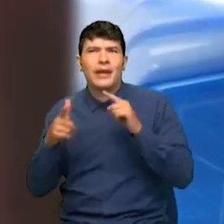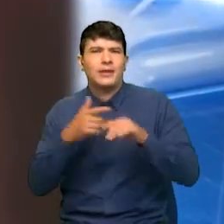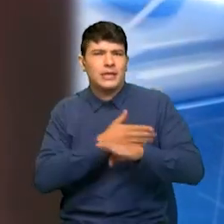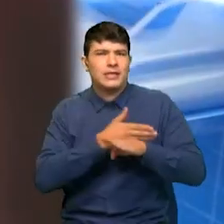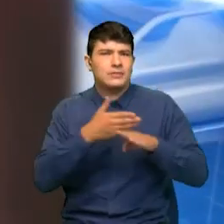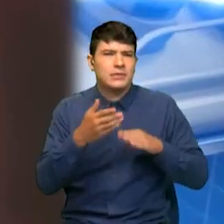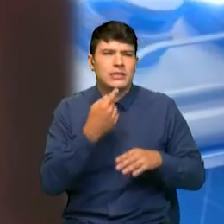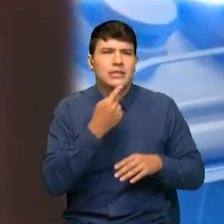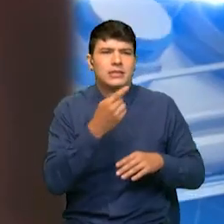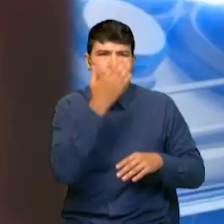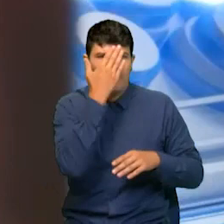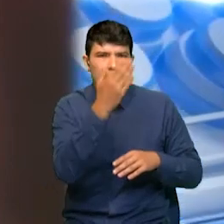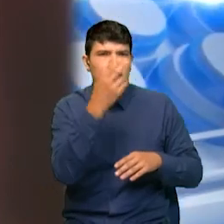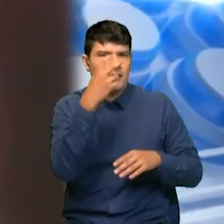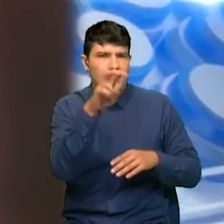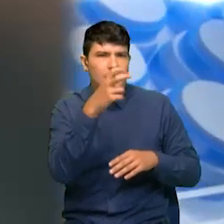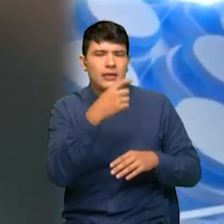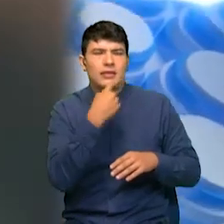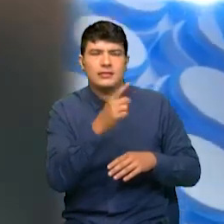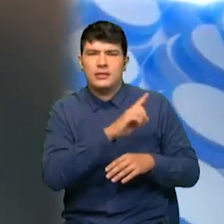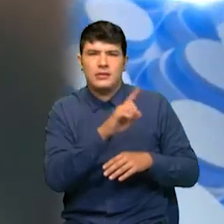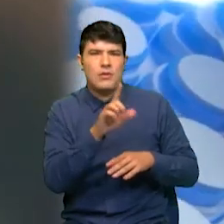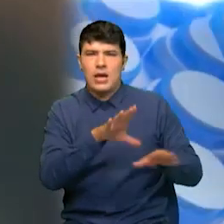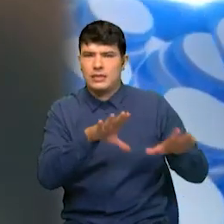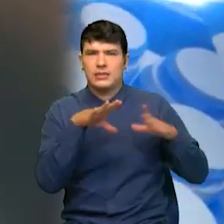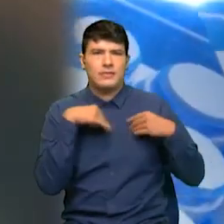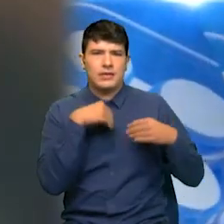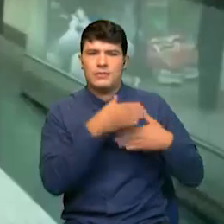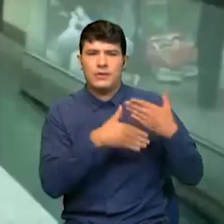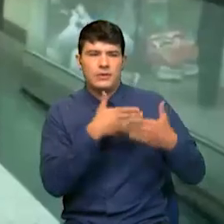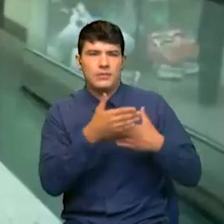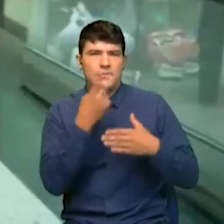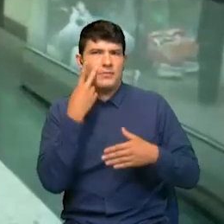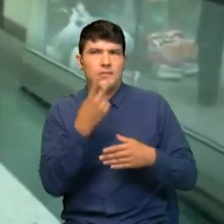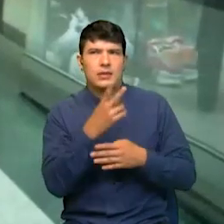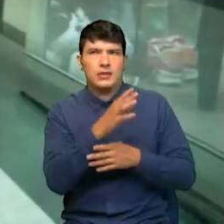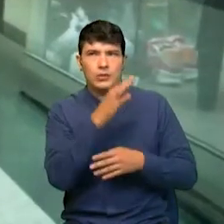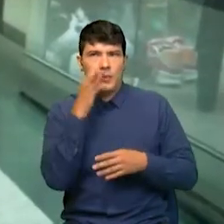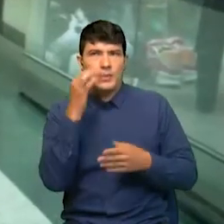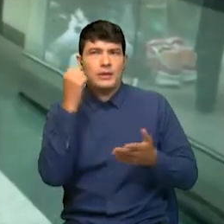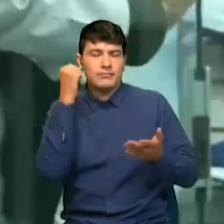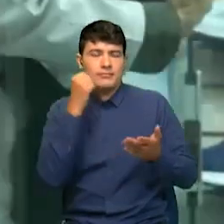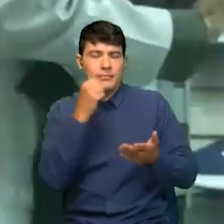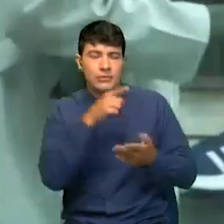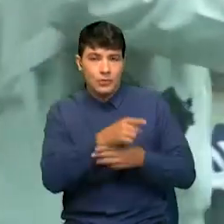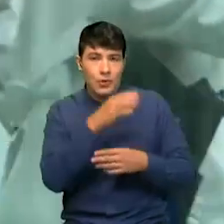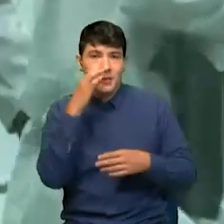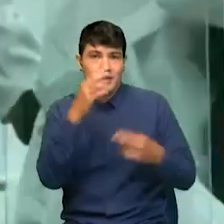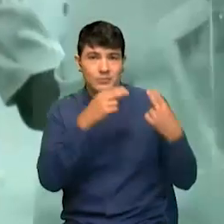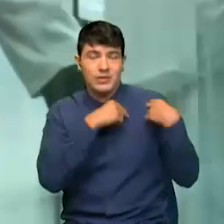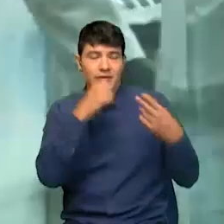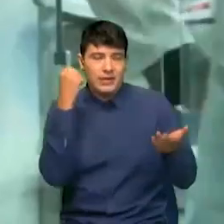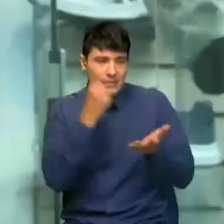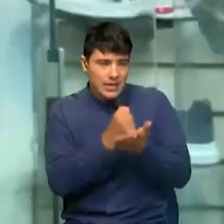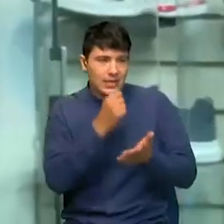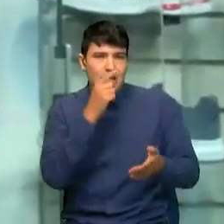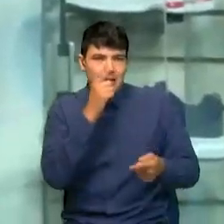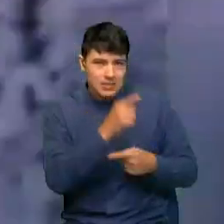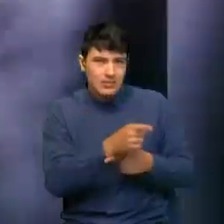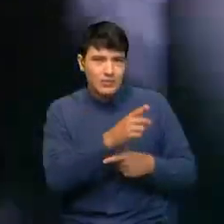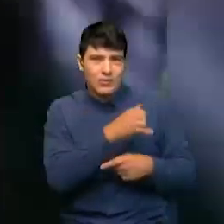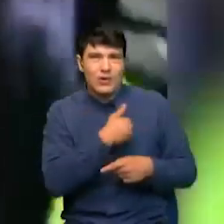4 de junio cuando fue asesinado iván camilo castellanos de 22 años en el interior del centro comercial que